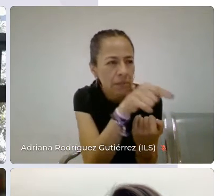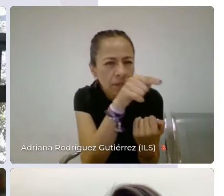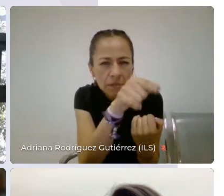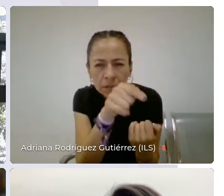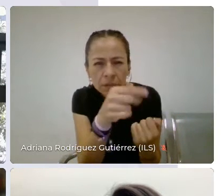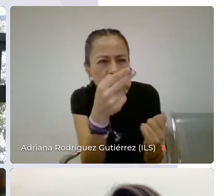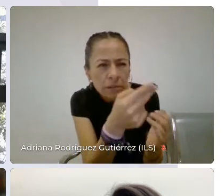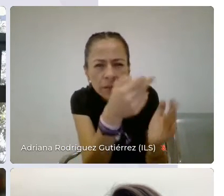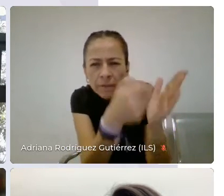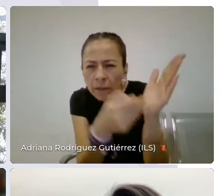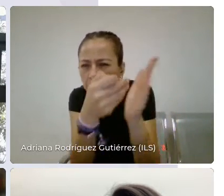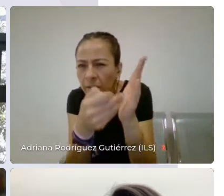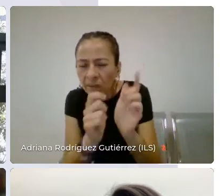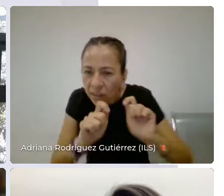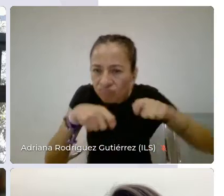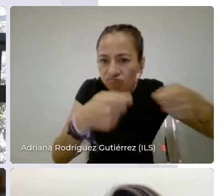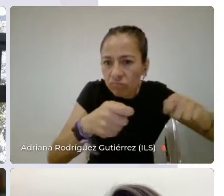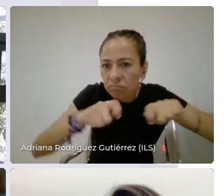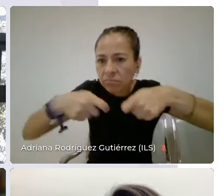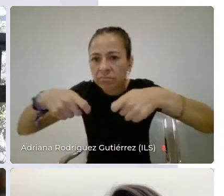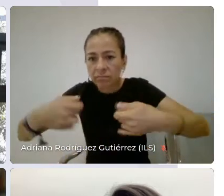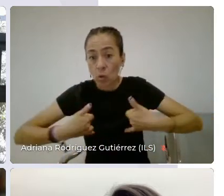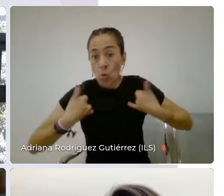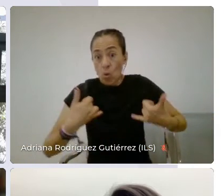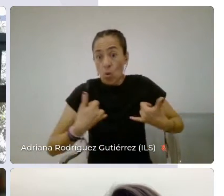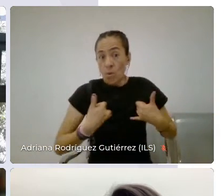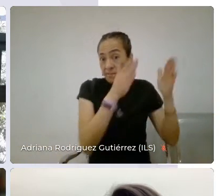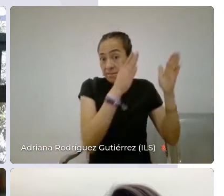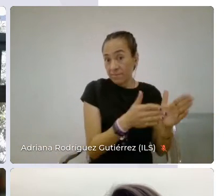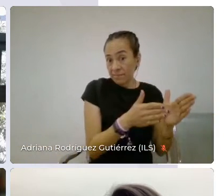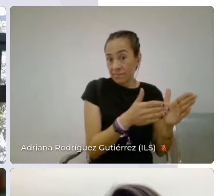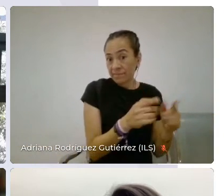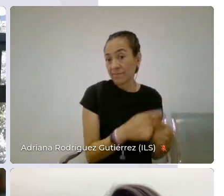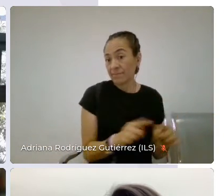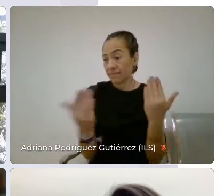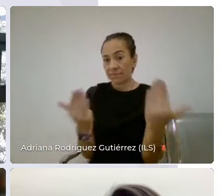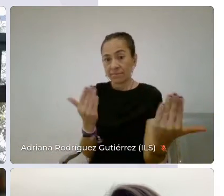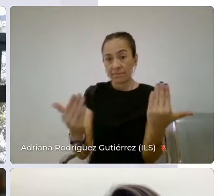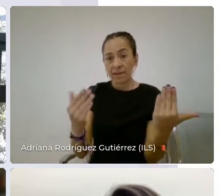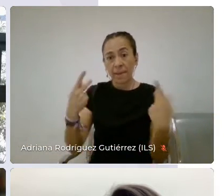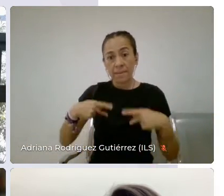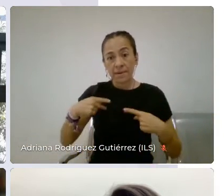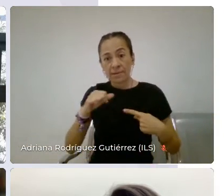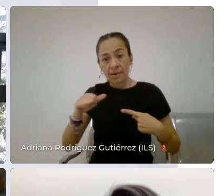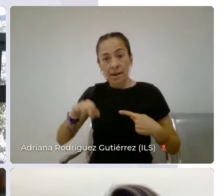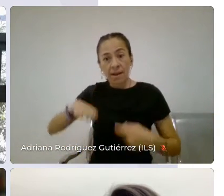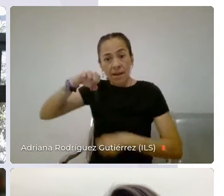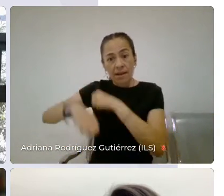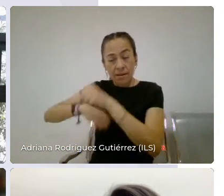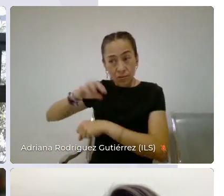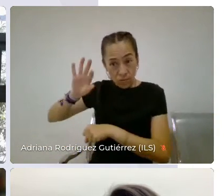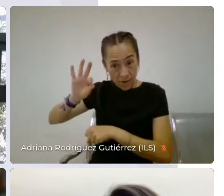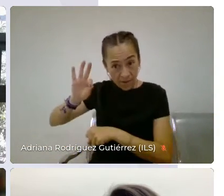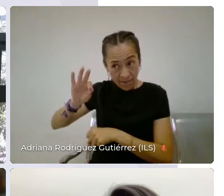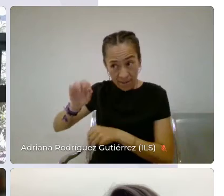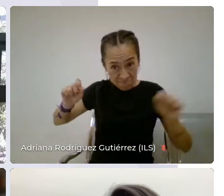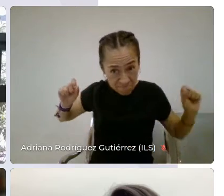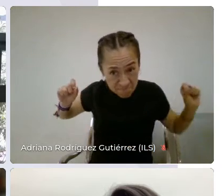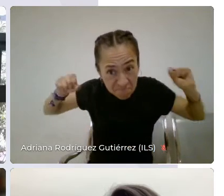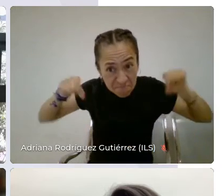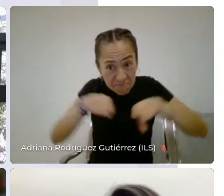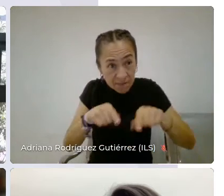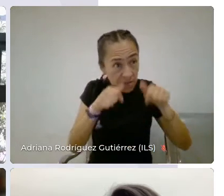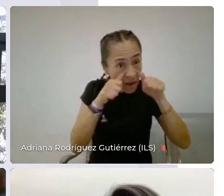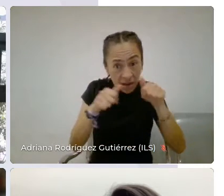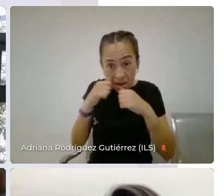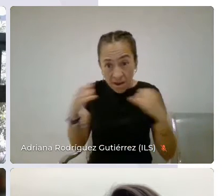que no es lo mismo que una persona de 40 años, es bien diferente, ¿no? Entonces, sí, la verdad es